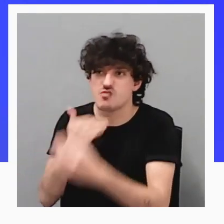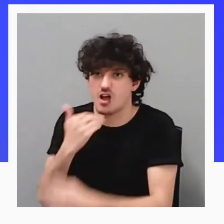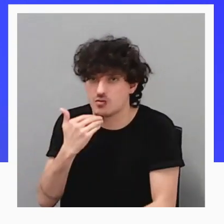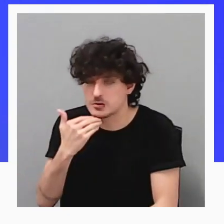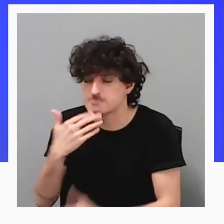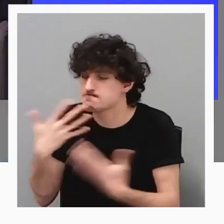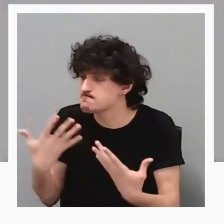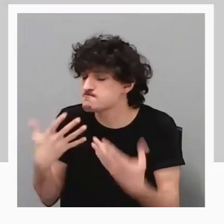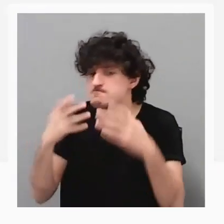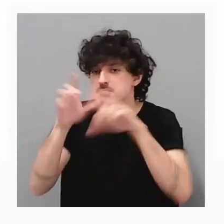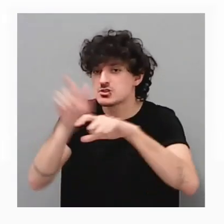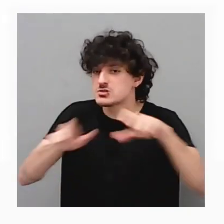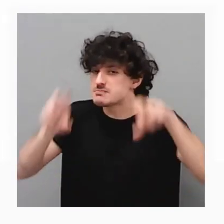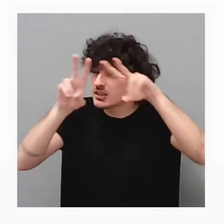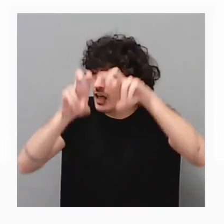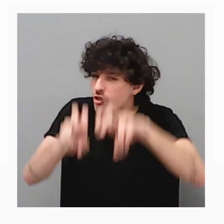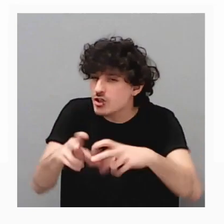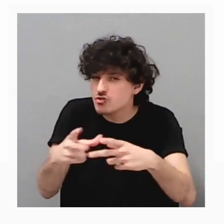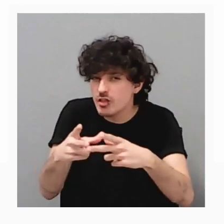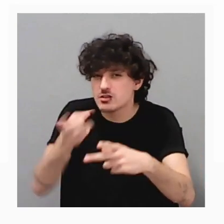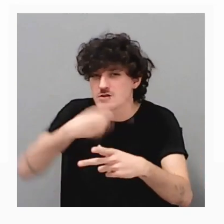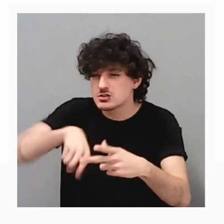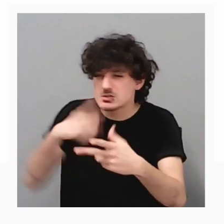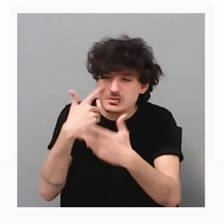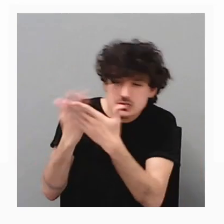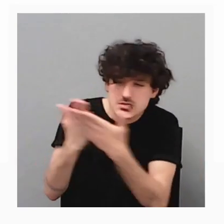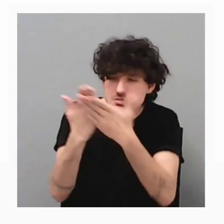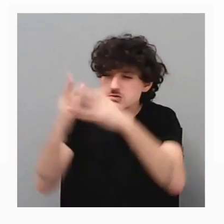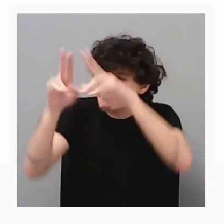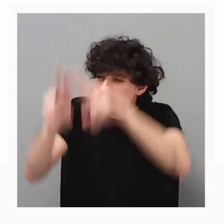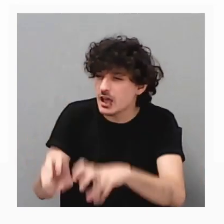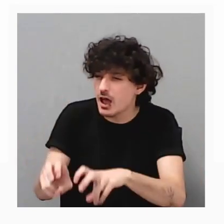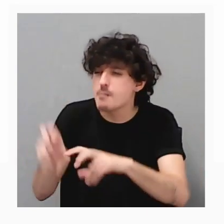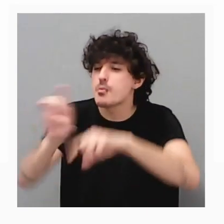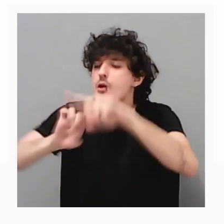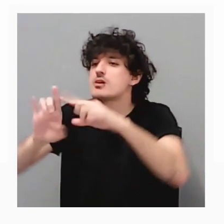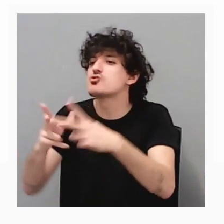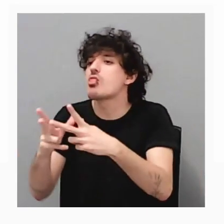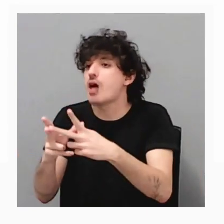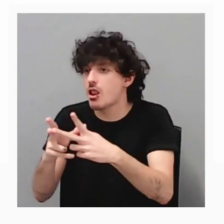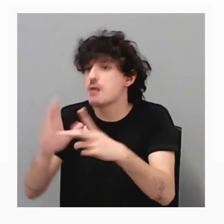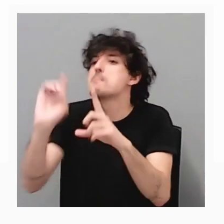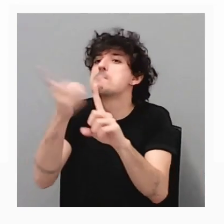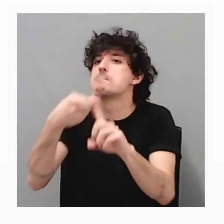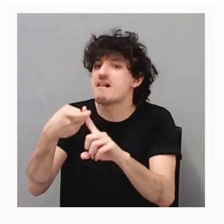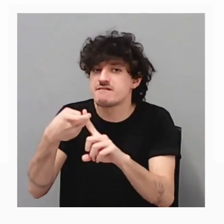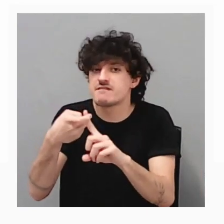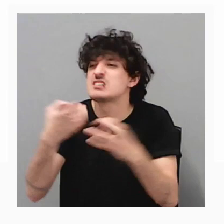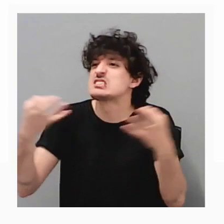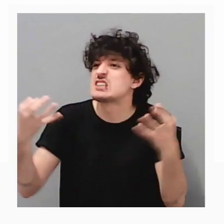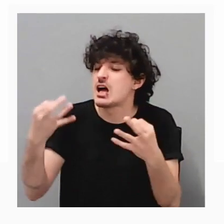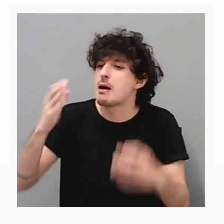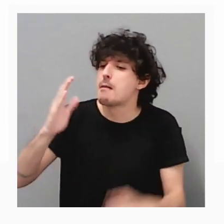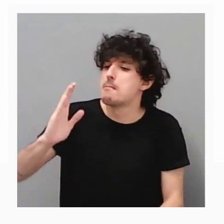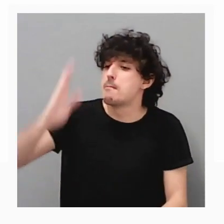sociales, resolvemos investigar este problema social. Y hemos percibido que tiene efectos muy negativos para